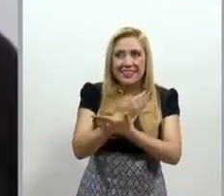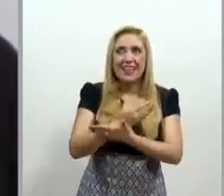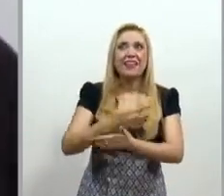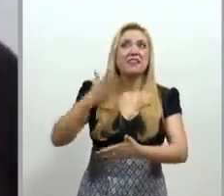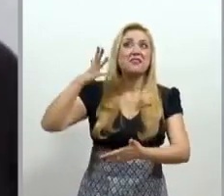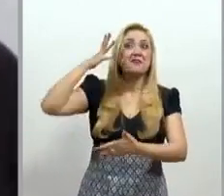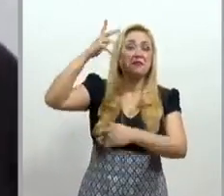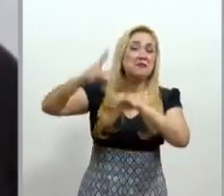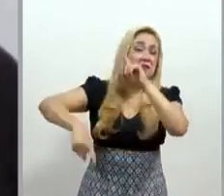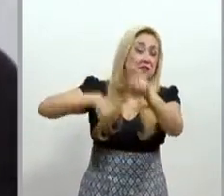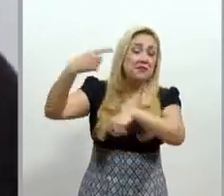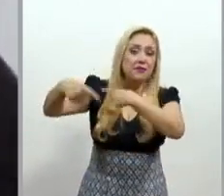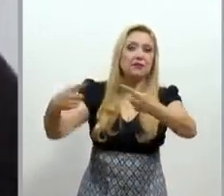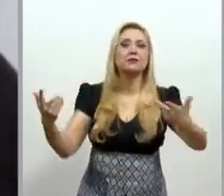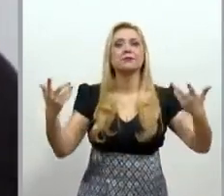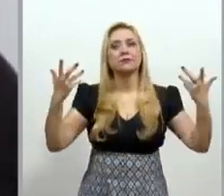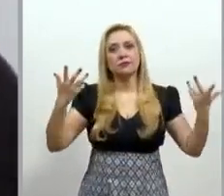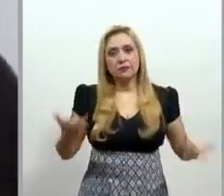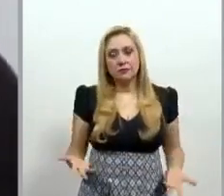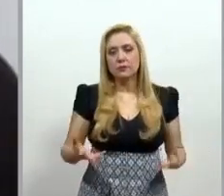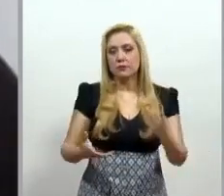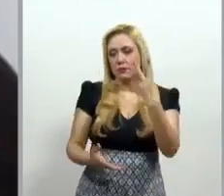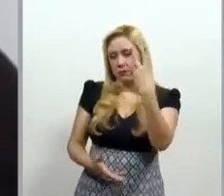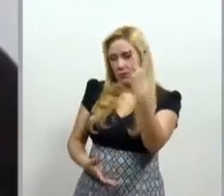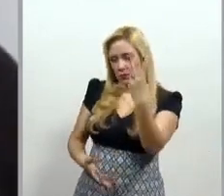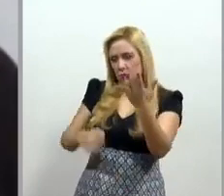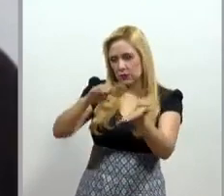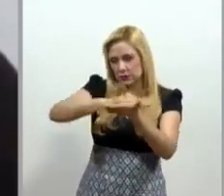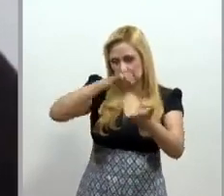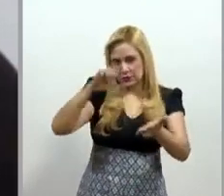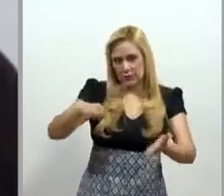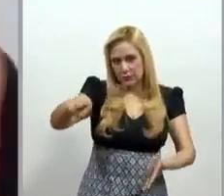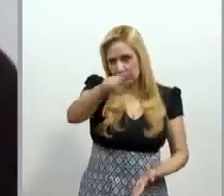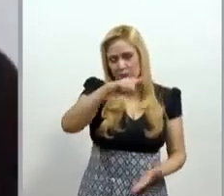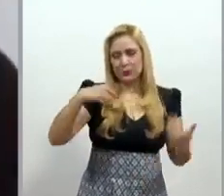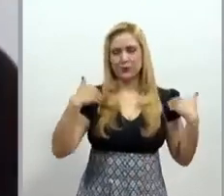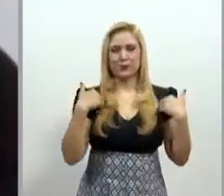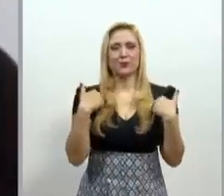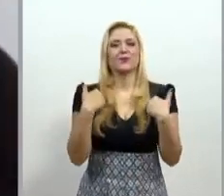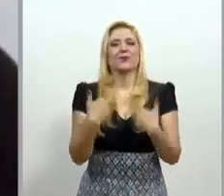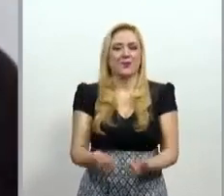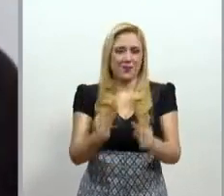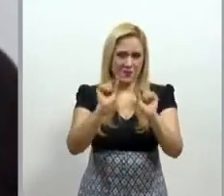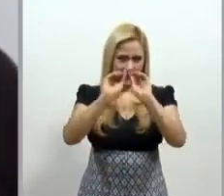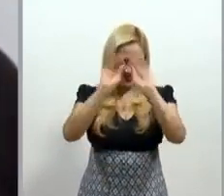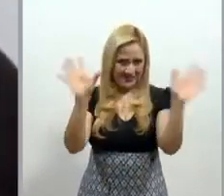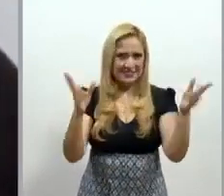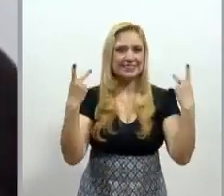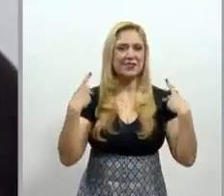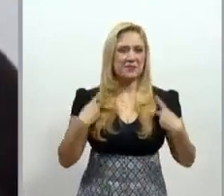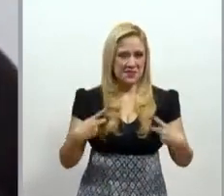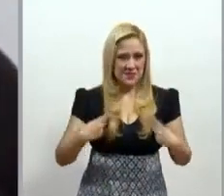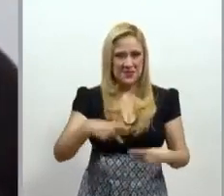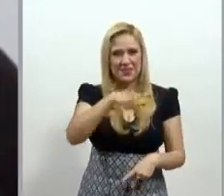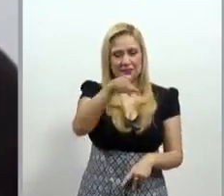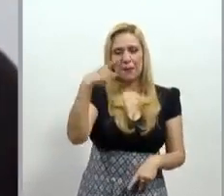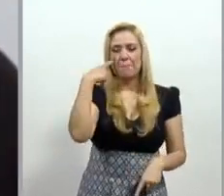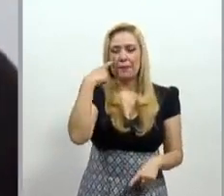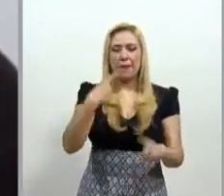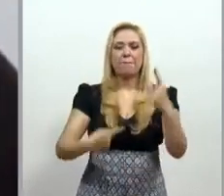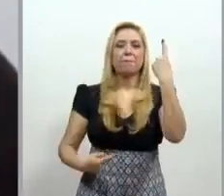Y yo quisiera traer a colación dos casos para que la audiencia pueda contextualizar un poco la discusión. Un caso